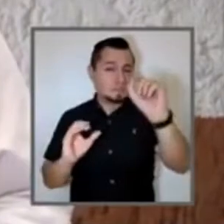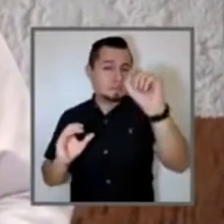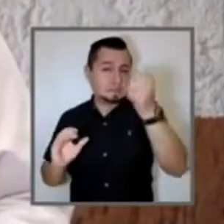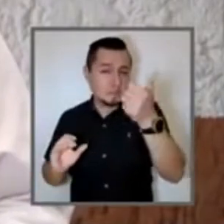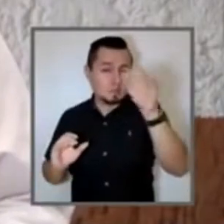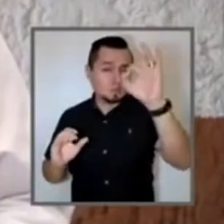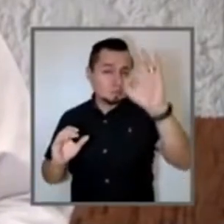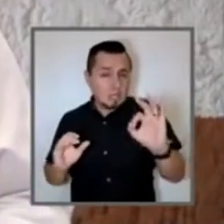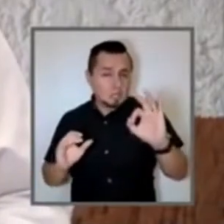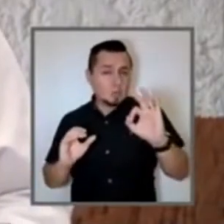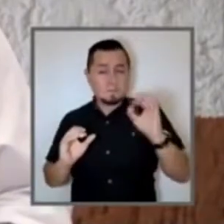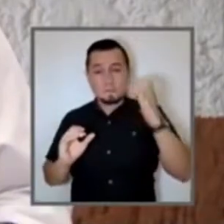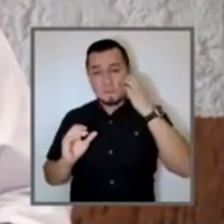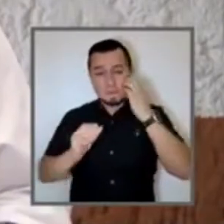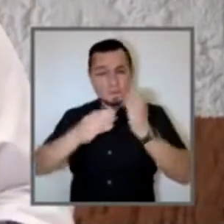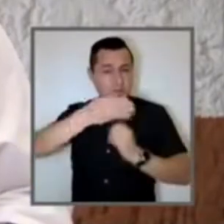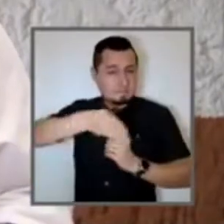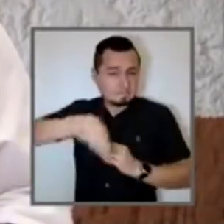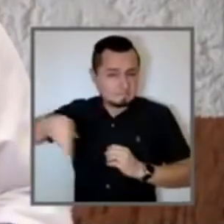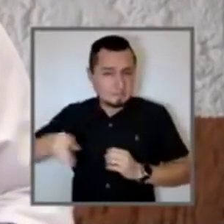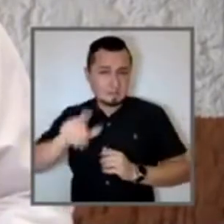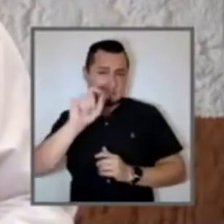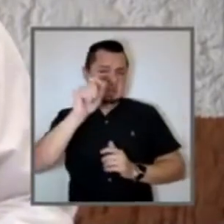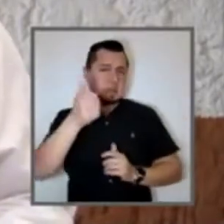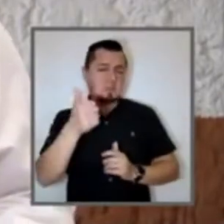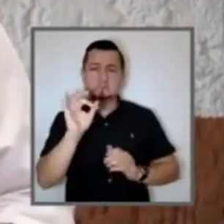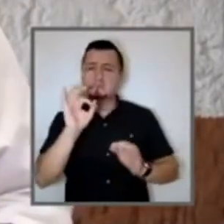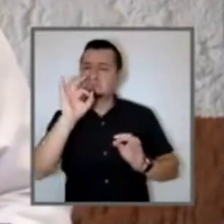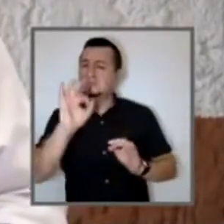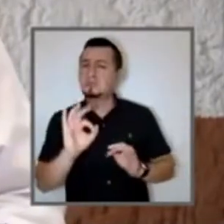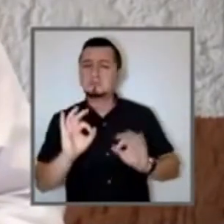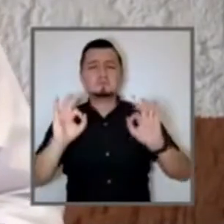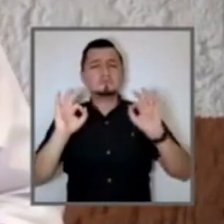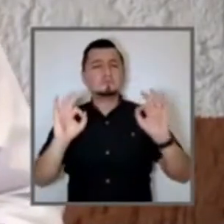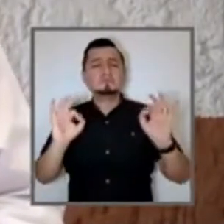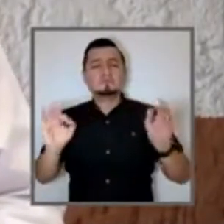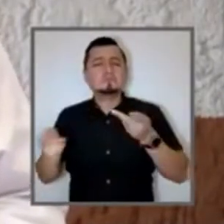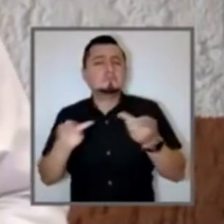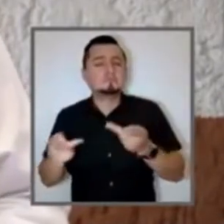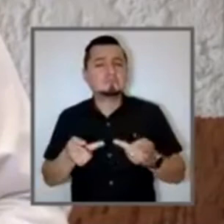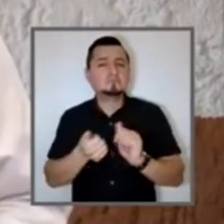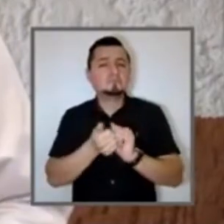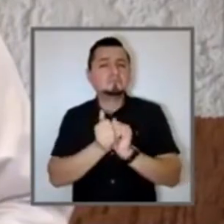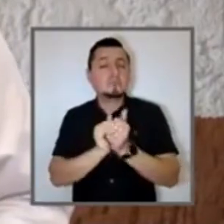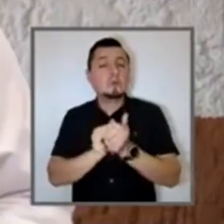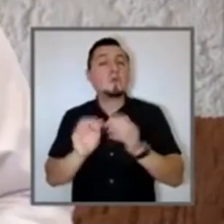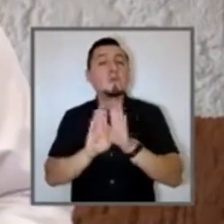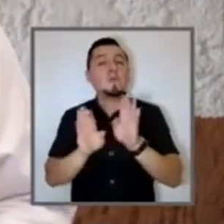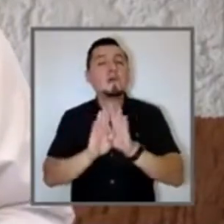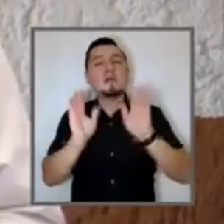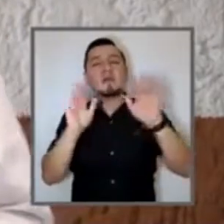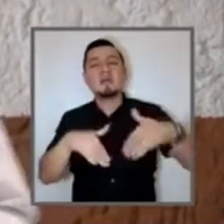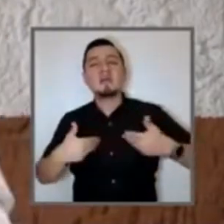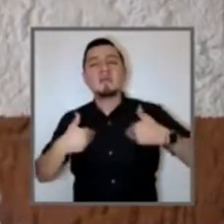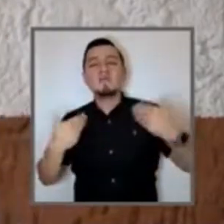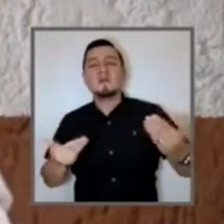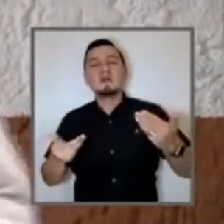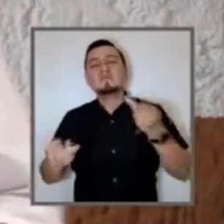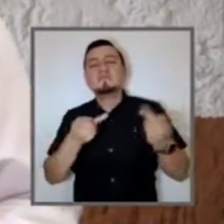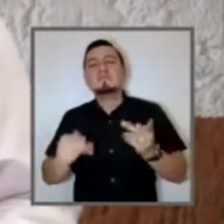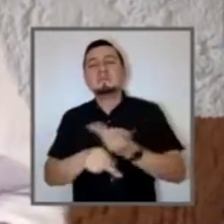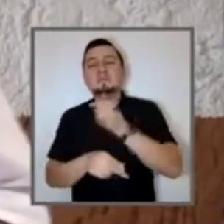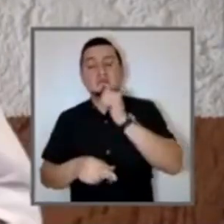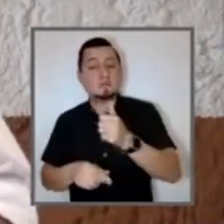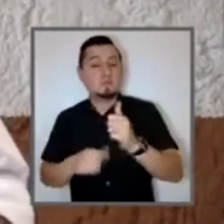% de ocupación y estamos preparándonos para tener alternativas para no confiarnos. En los próximos días vamos a anunciar